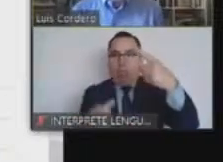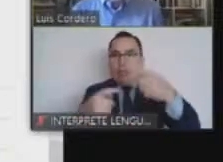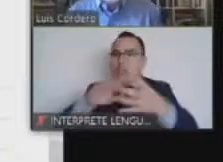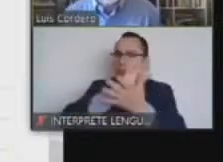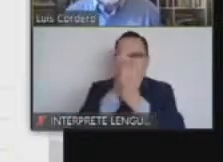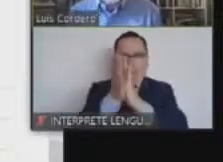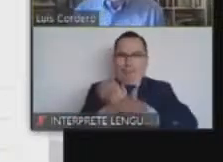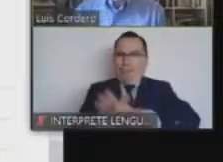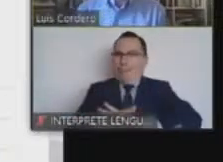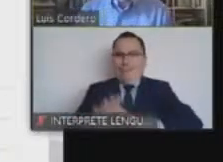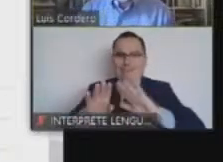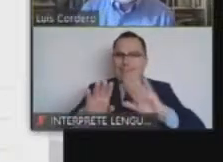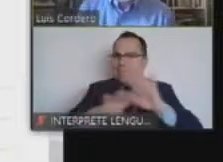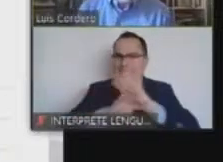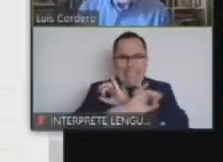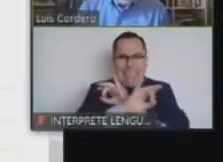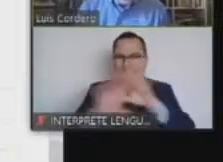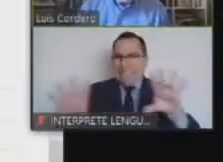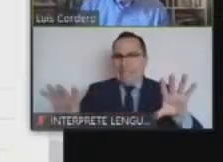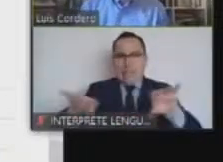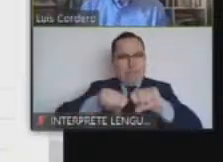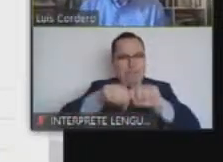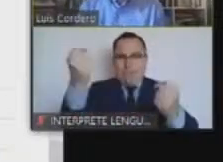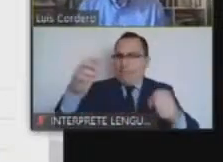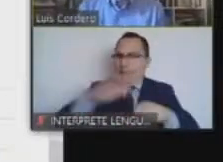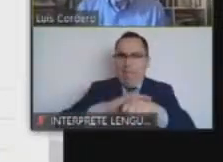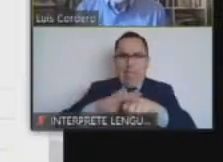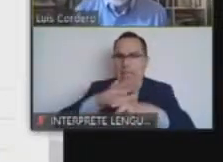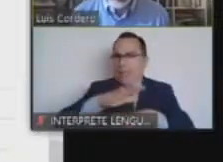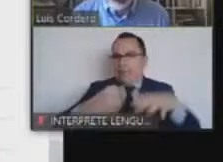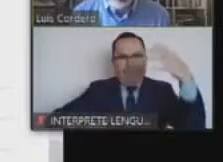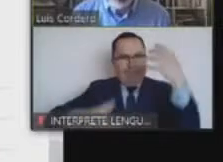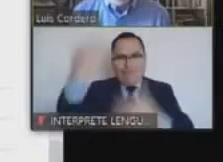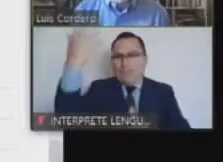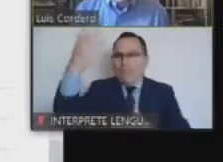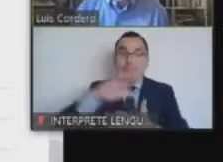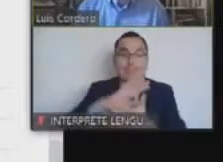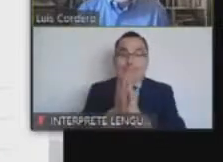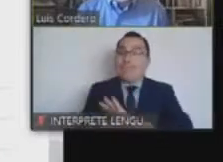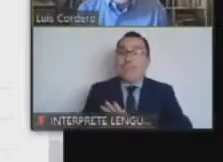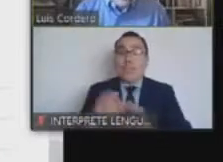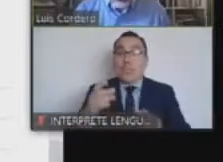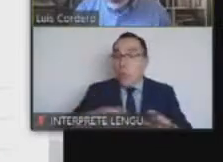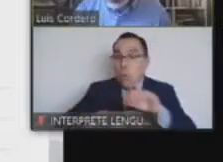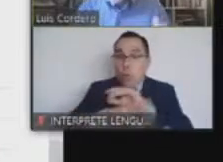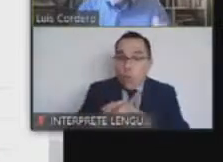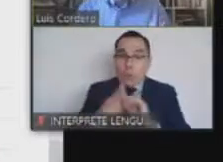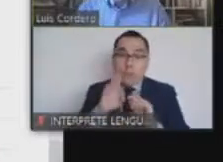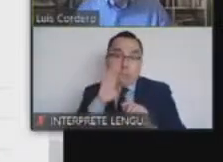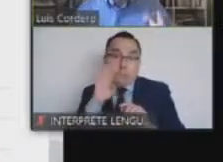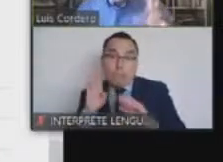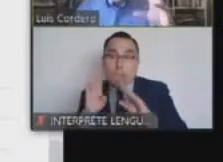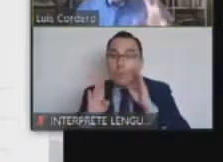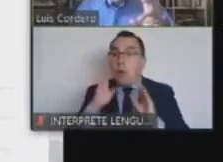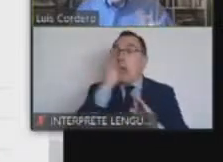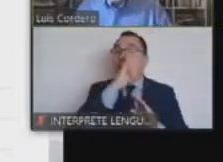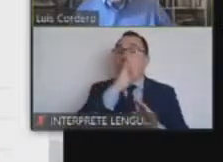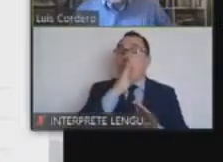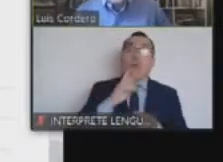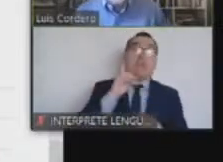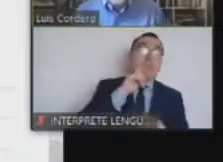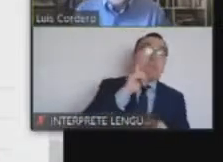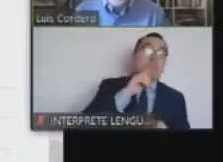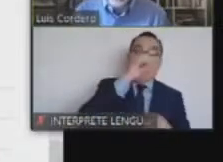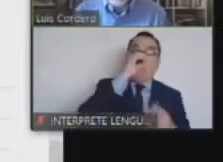nada intacto, y la corrupción no es la afectación de un sujeto, sino que de un conjunto. Entonces